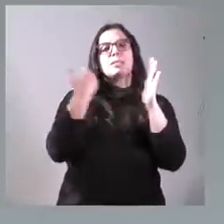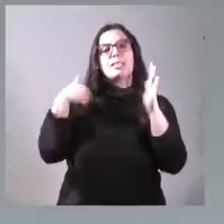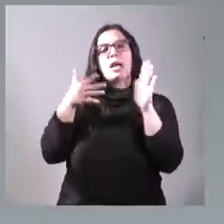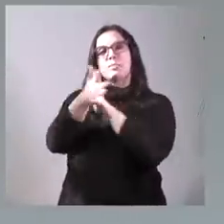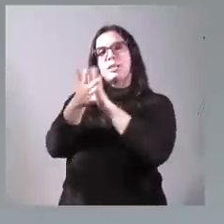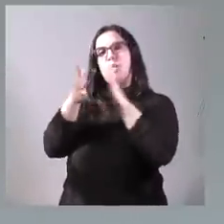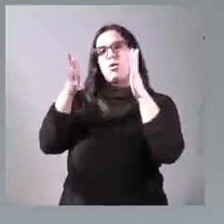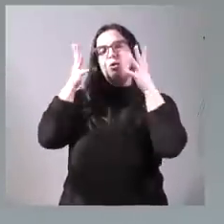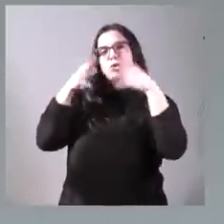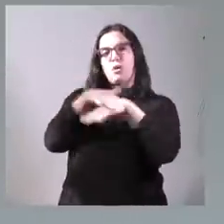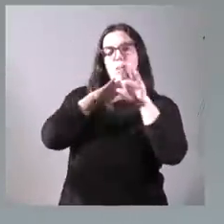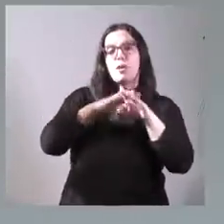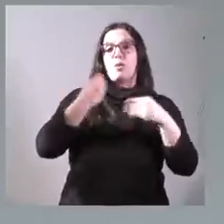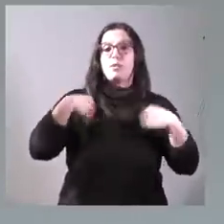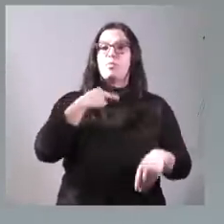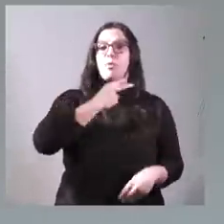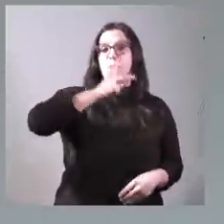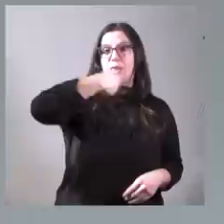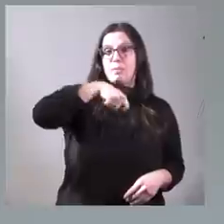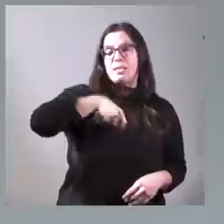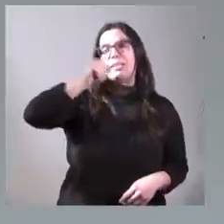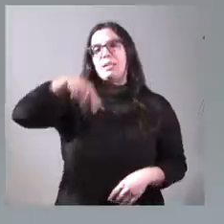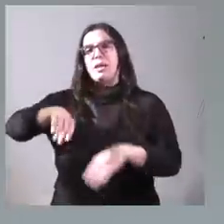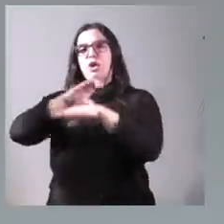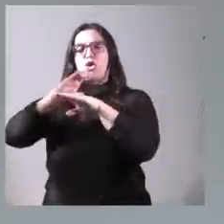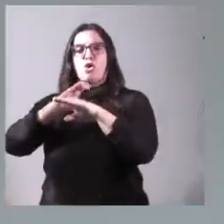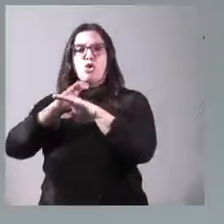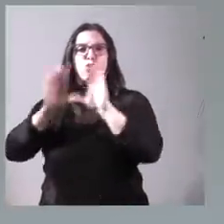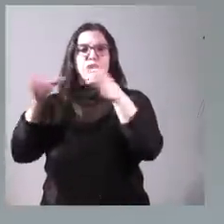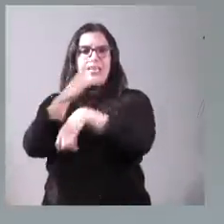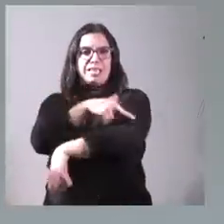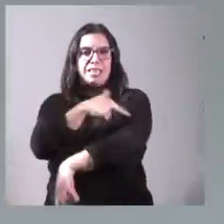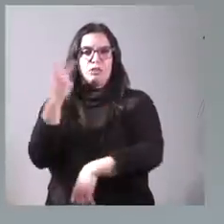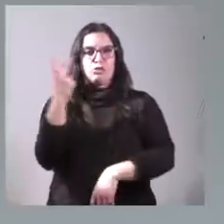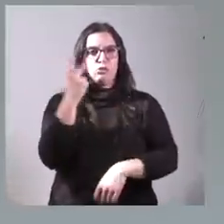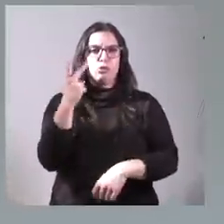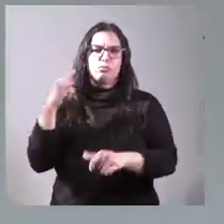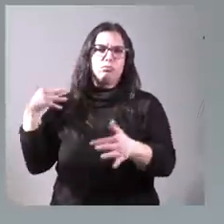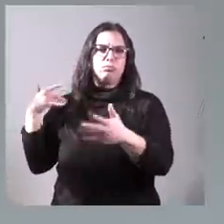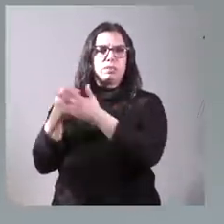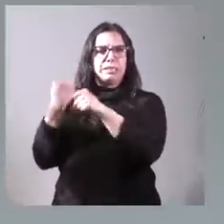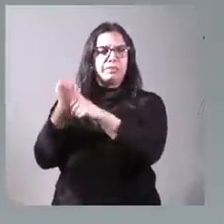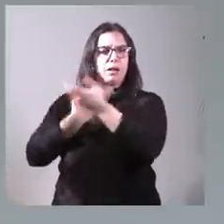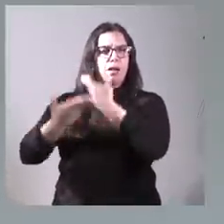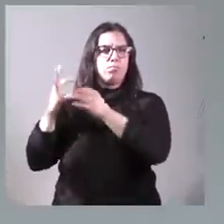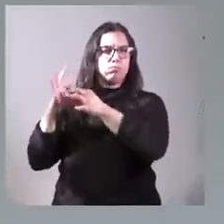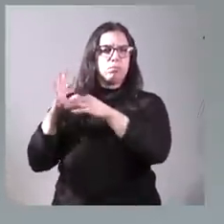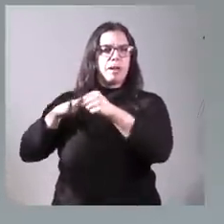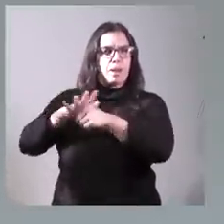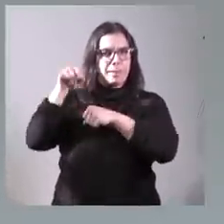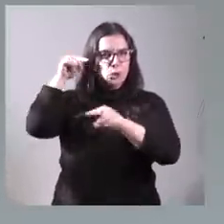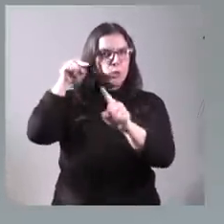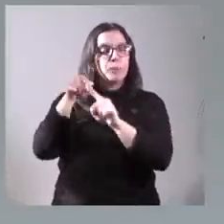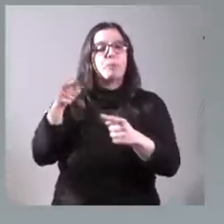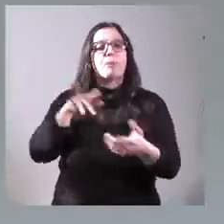de gobierno tanto por el vicepresidente de la junta de Castilla y león como por la consejería de sanidad quienes han venido trabajando conjuntamente este ámbito y